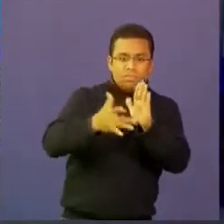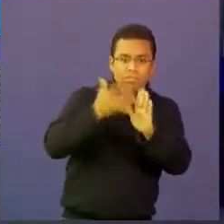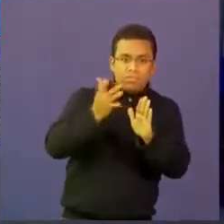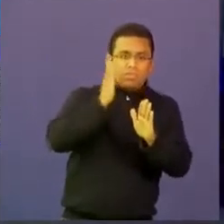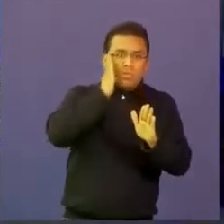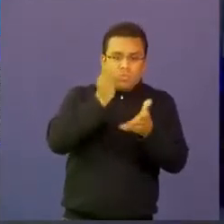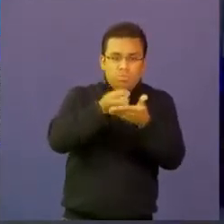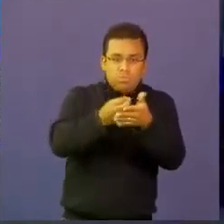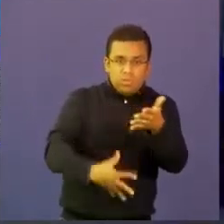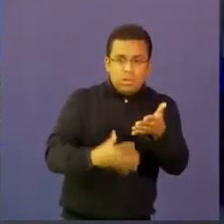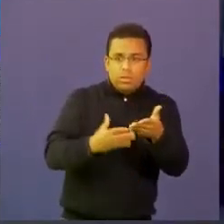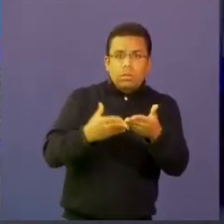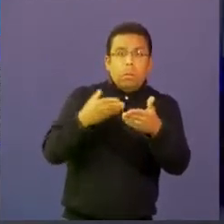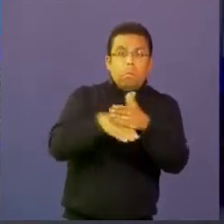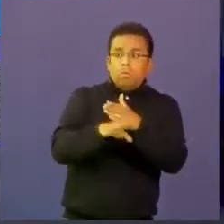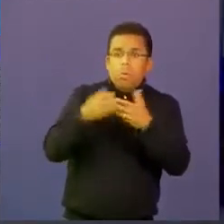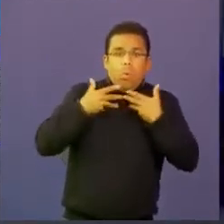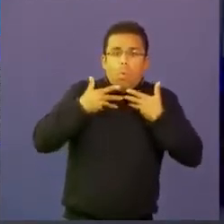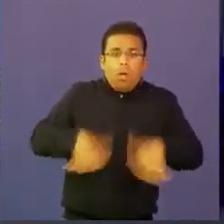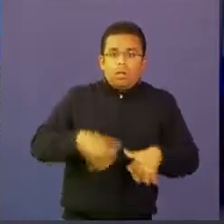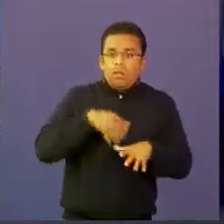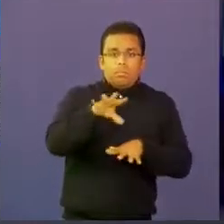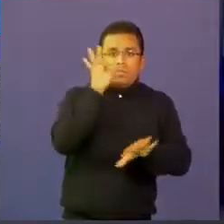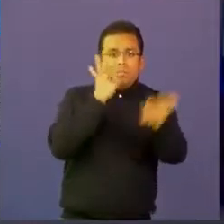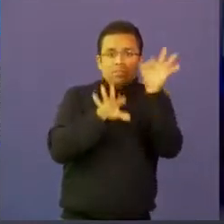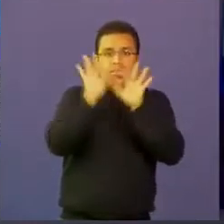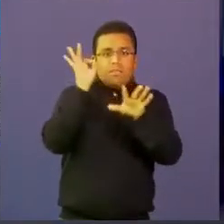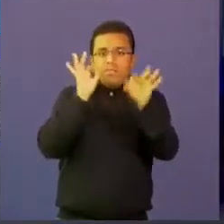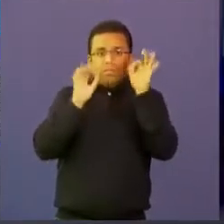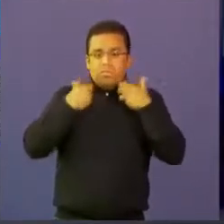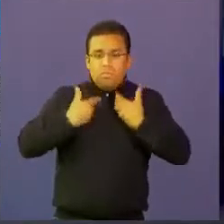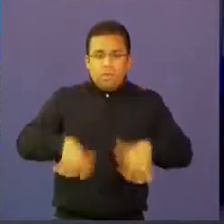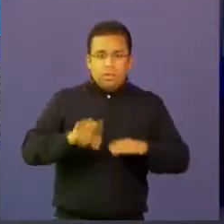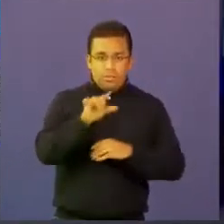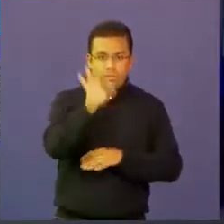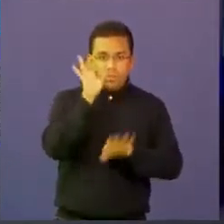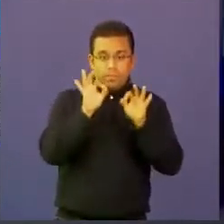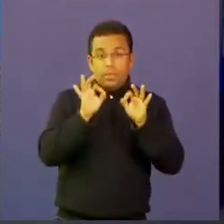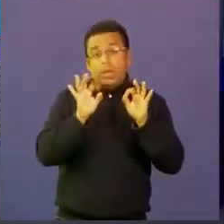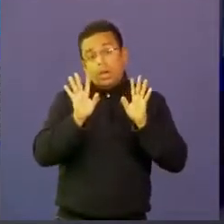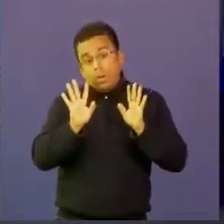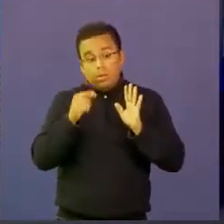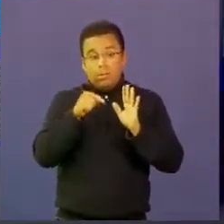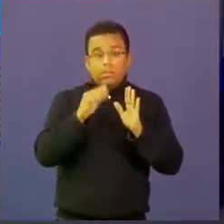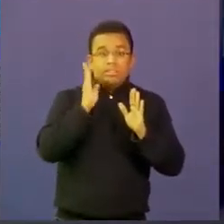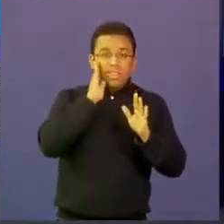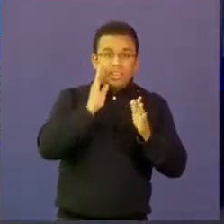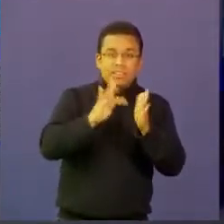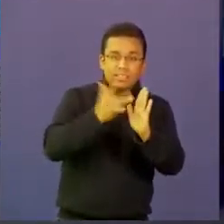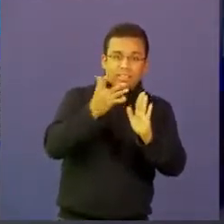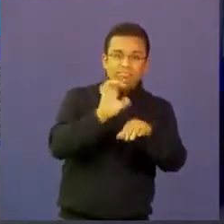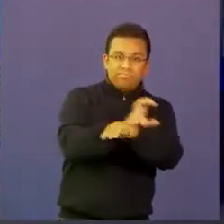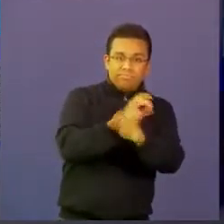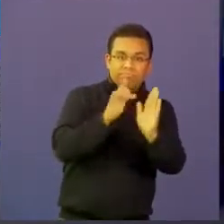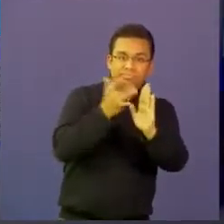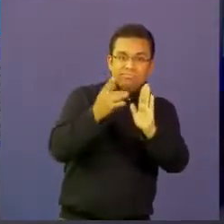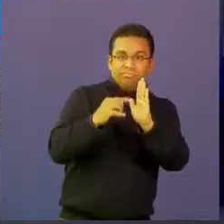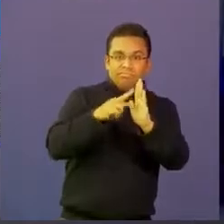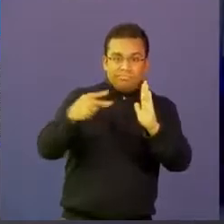pero también de las veredas de los pueblos y ahí pues también de pronto si hablamos solamente de tecnología hubo hasta